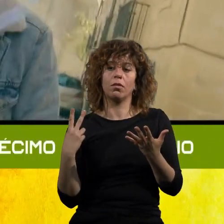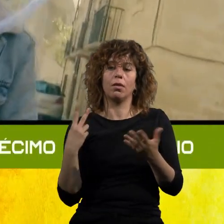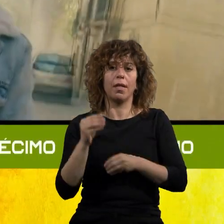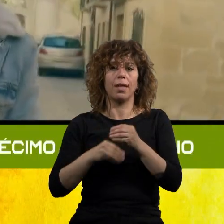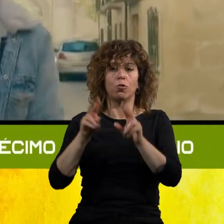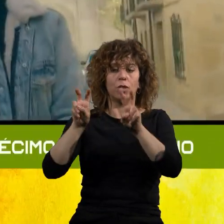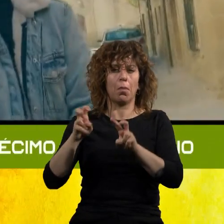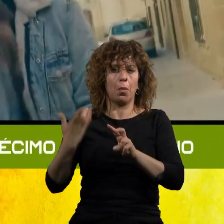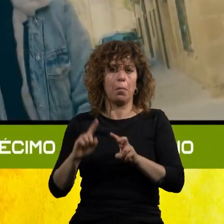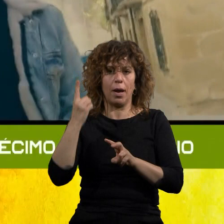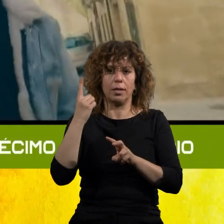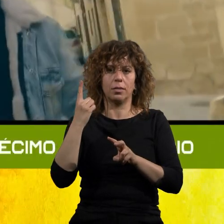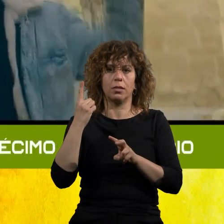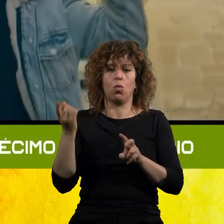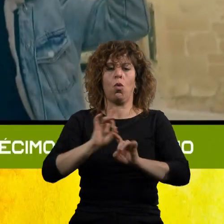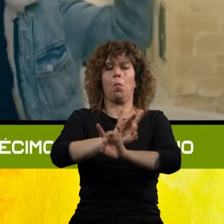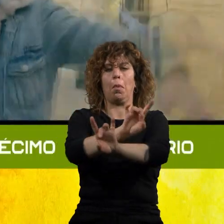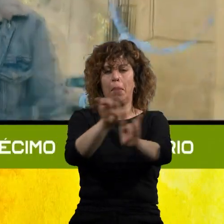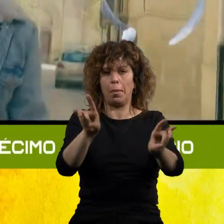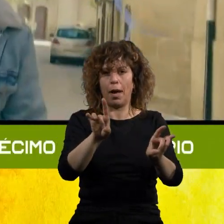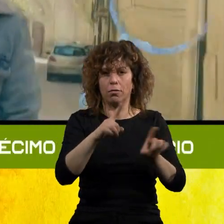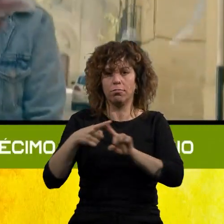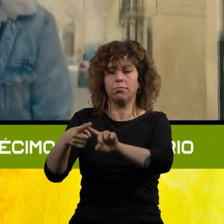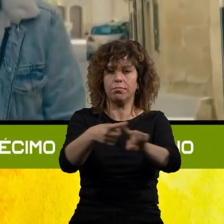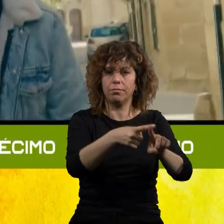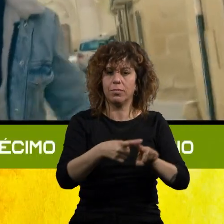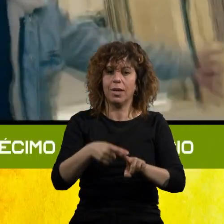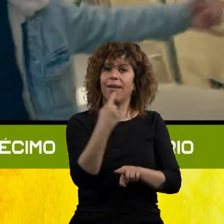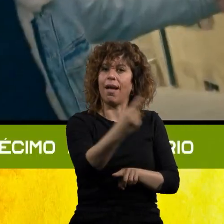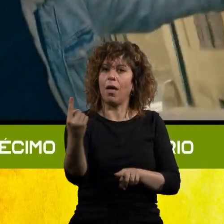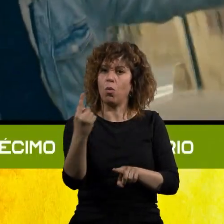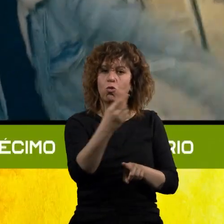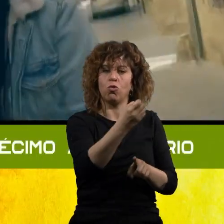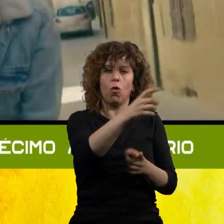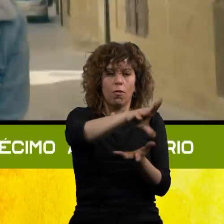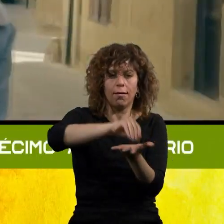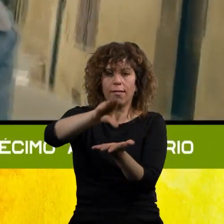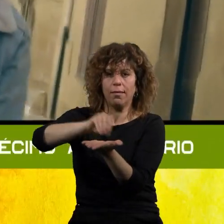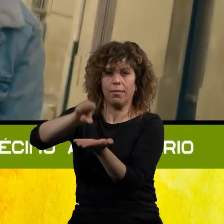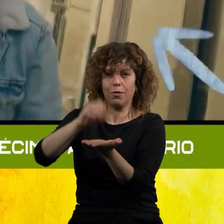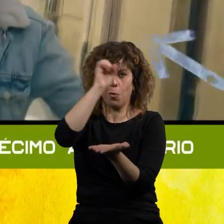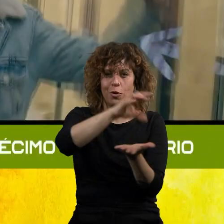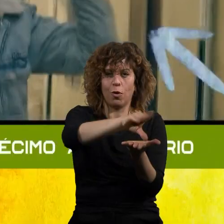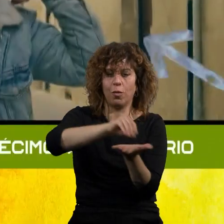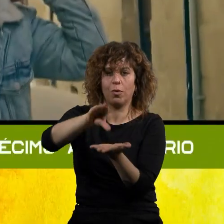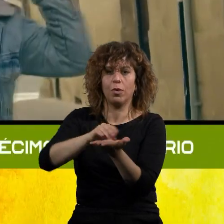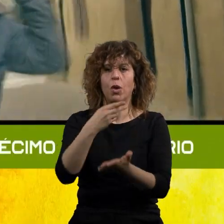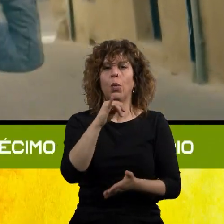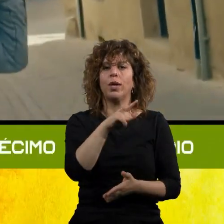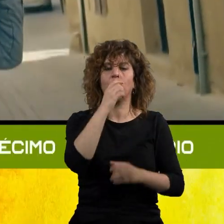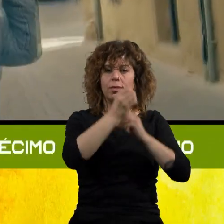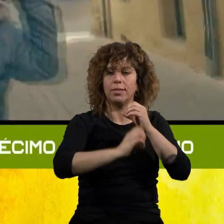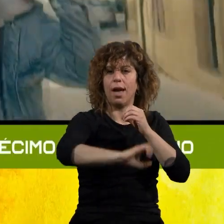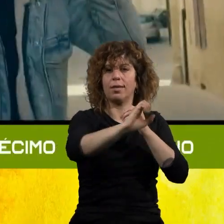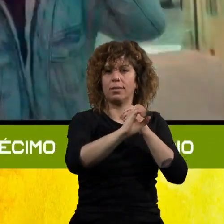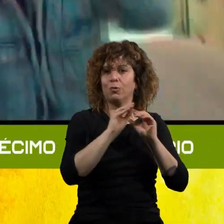de los temas, luego sí que los llevamos al local o los pasamos por el WhatsApp y cada uno sí que aportaba su visión. Y es muy guay, porque viene Viri, que viene del jazz y te hace un arreglo